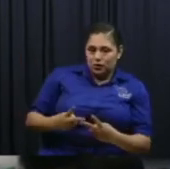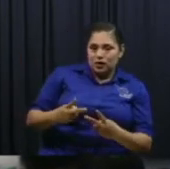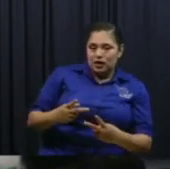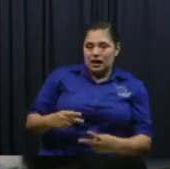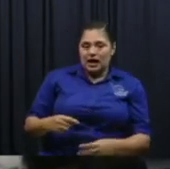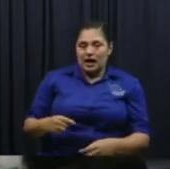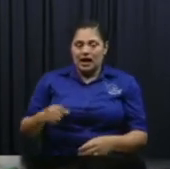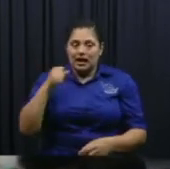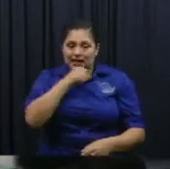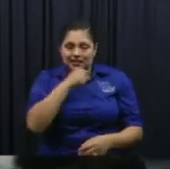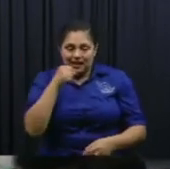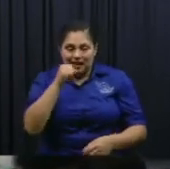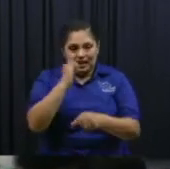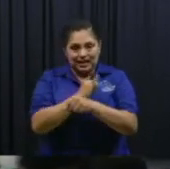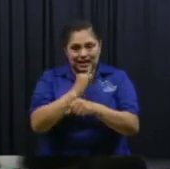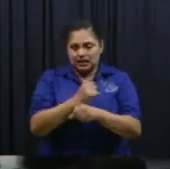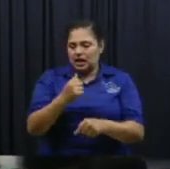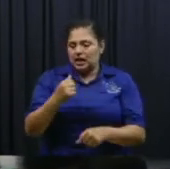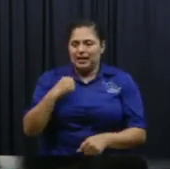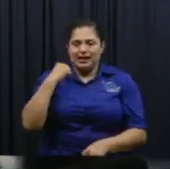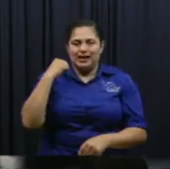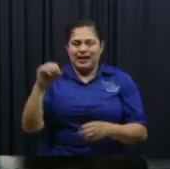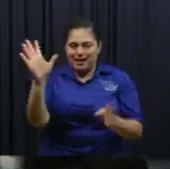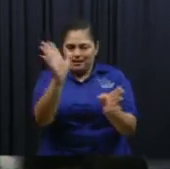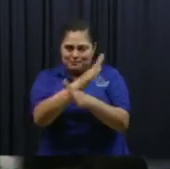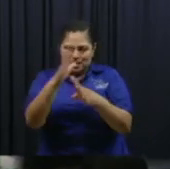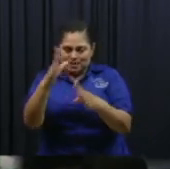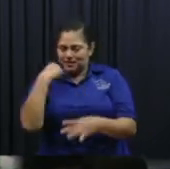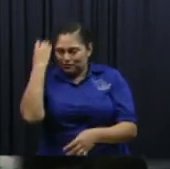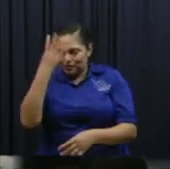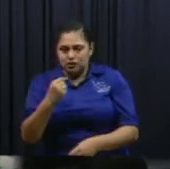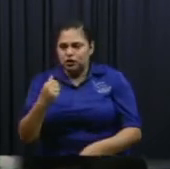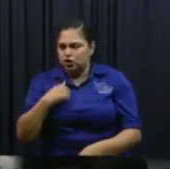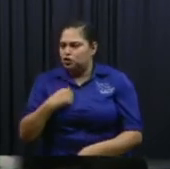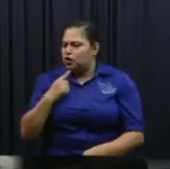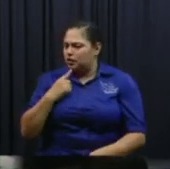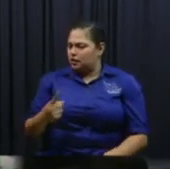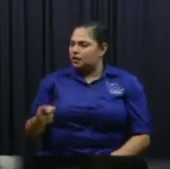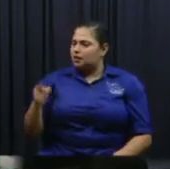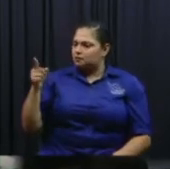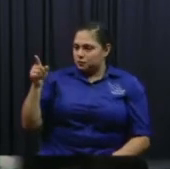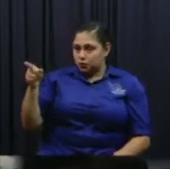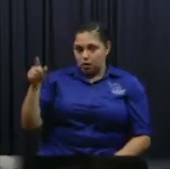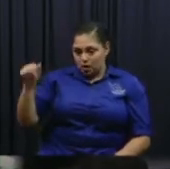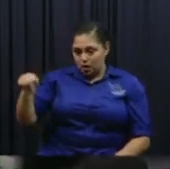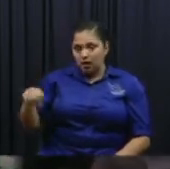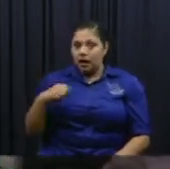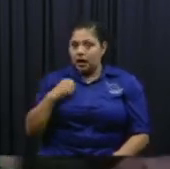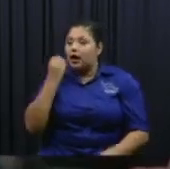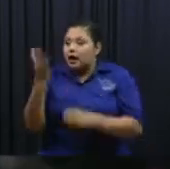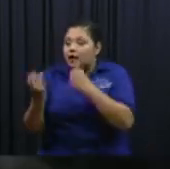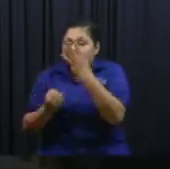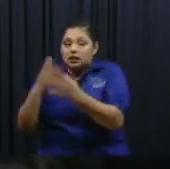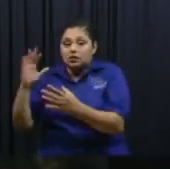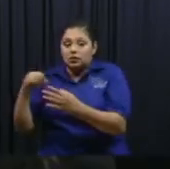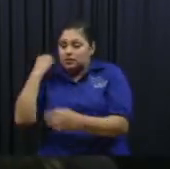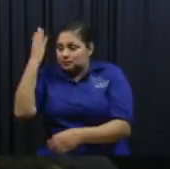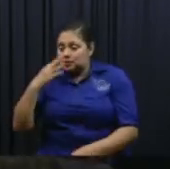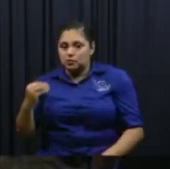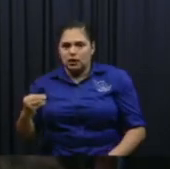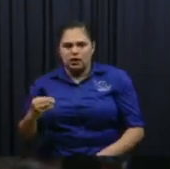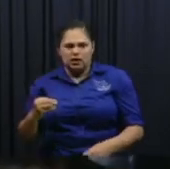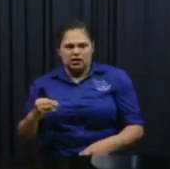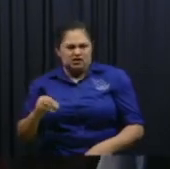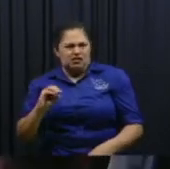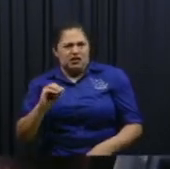ser cristiana y de estar en las plataformas cantando en el señor y qué me